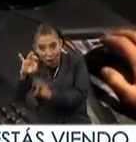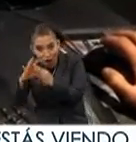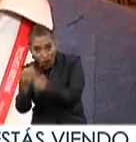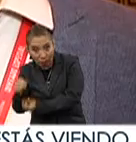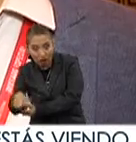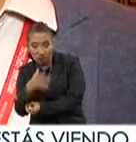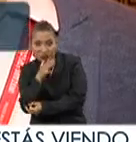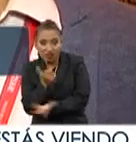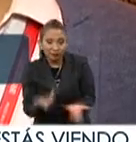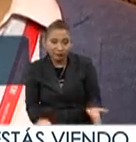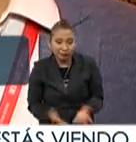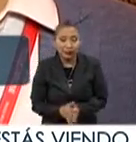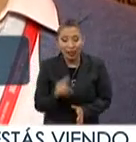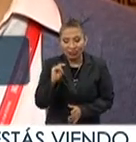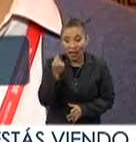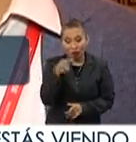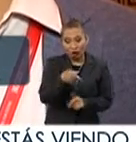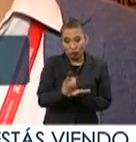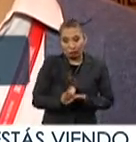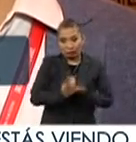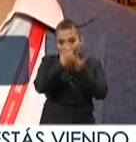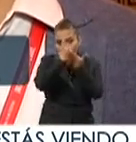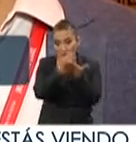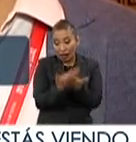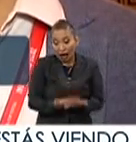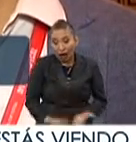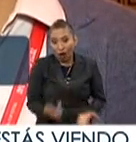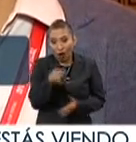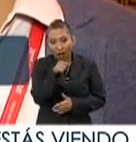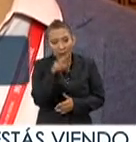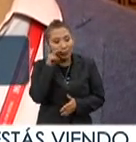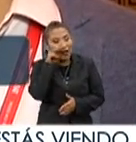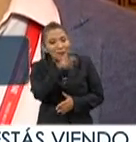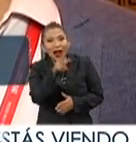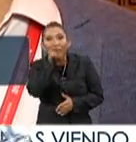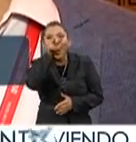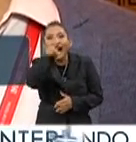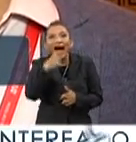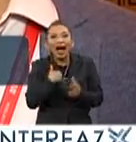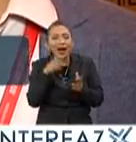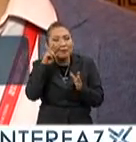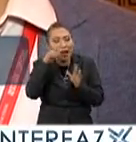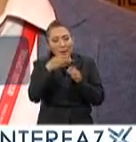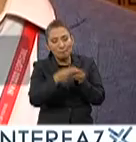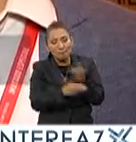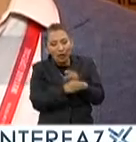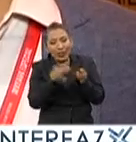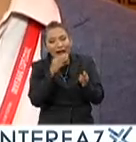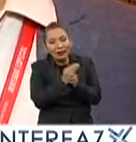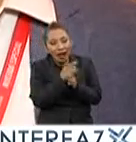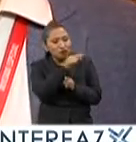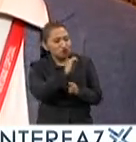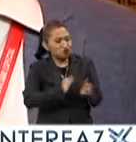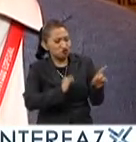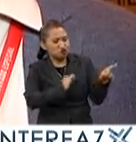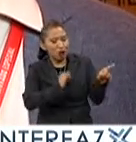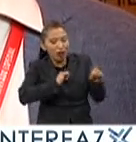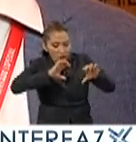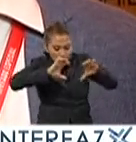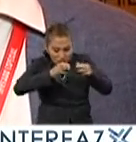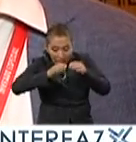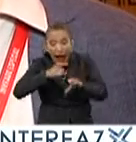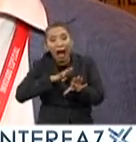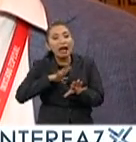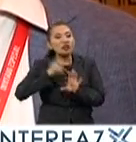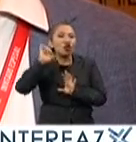digitales. La tecnología nos permite hoy en día poder ver, poder visualizar y consultar estos materiales y también catalogarlos, porque